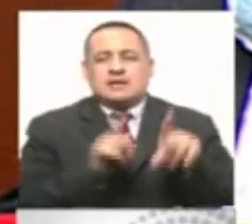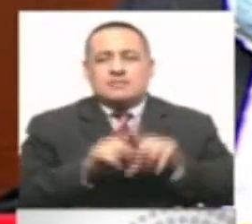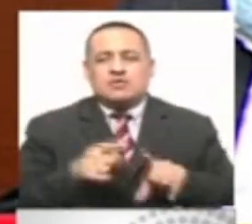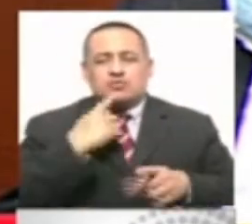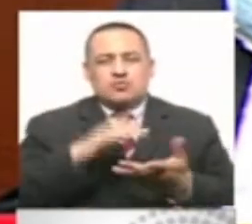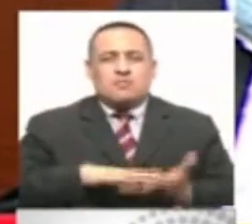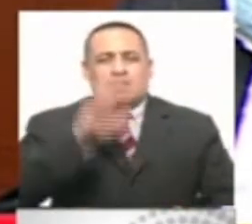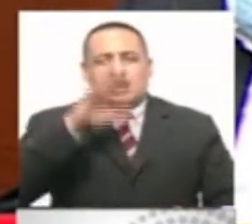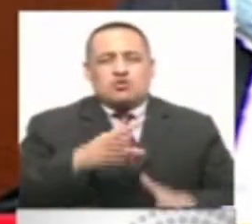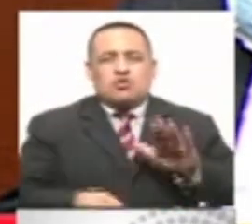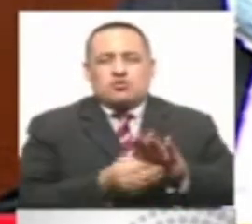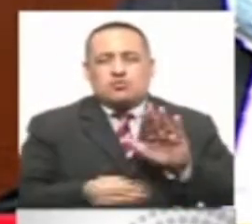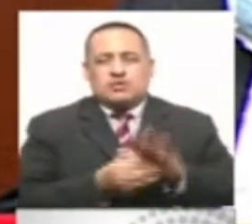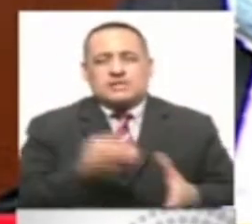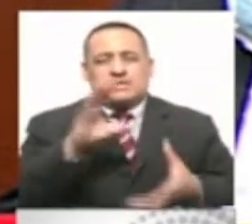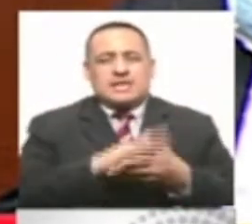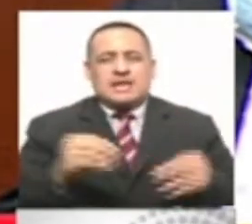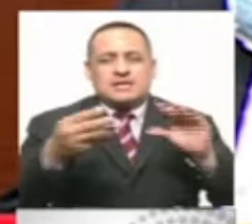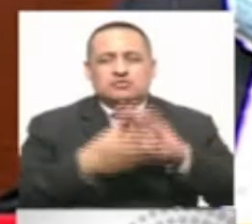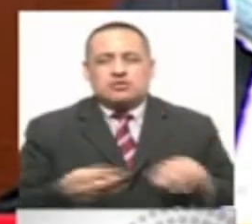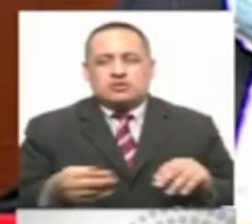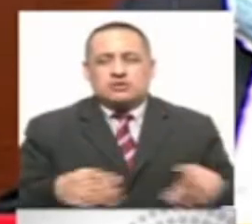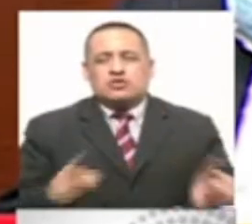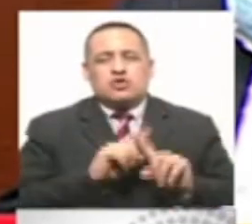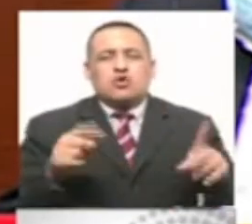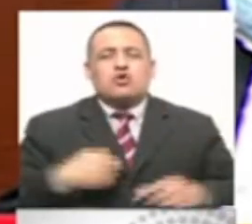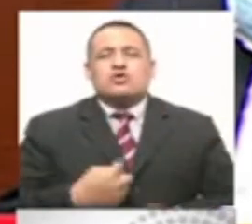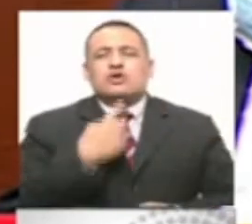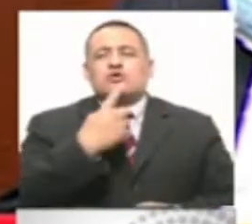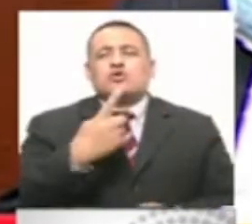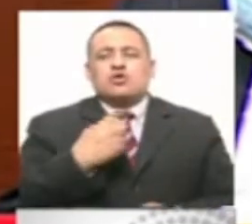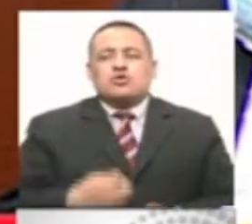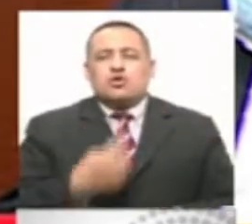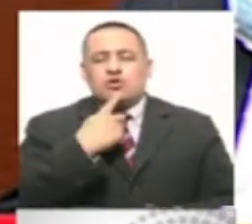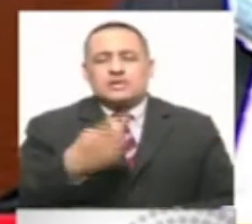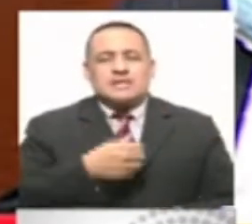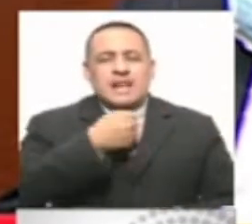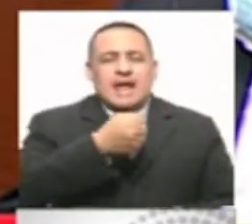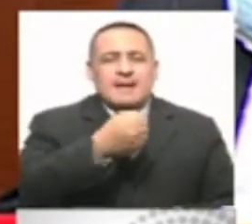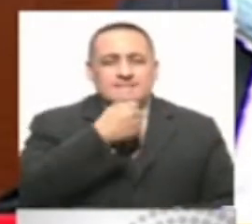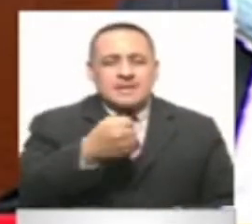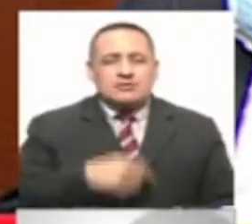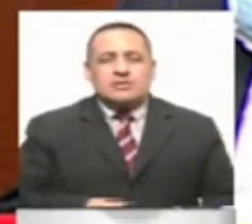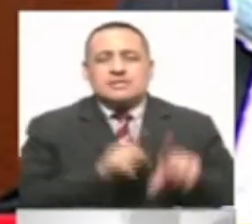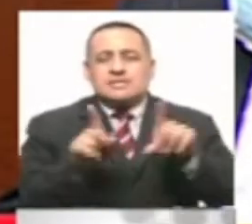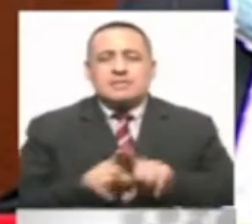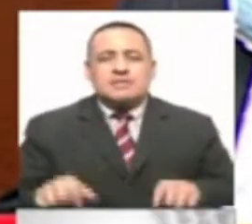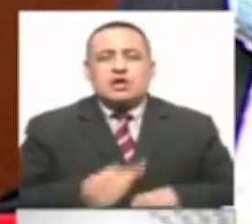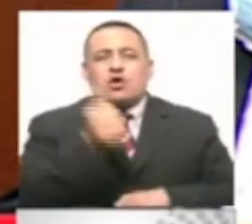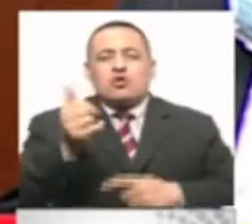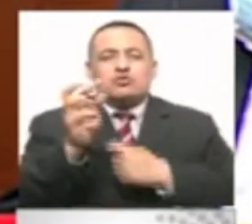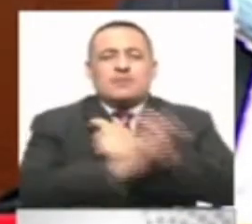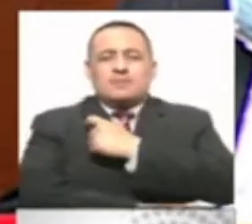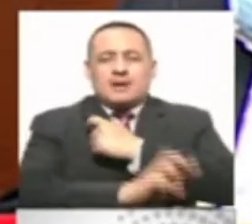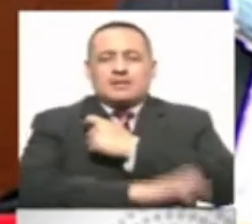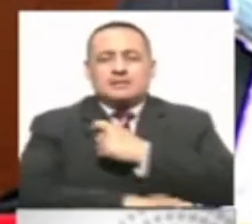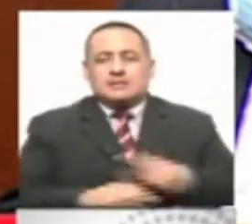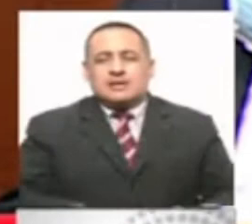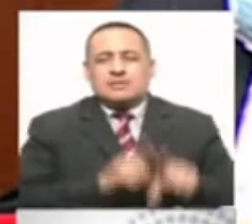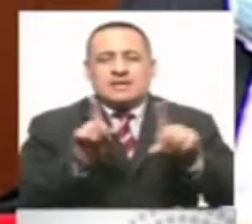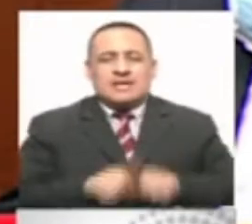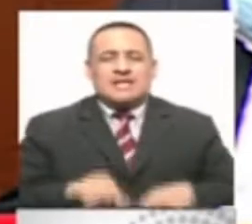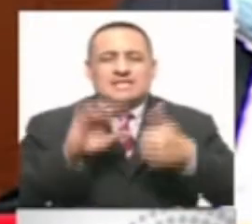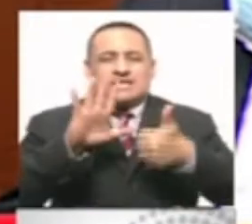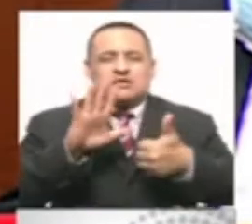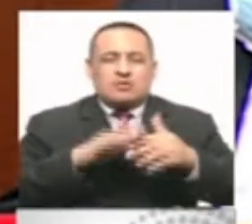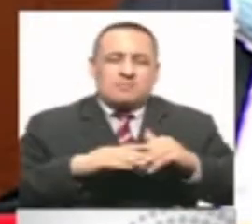de los más corruptos de la historia? Y no lo digo yo, lo dice la prensa incluso extranjera, el sexto más